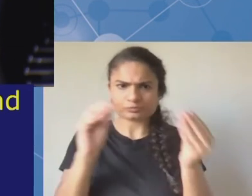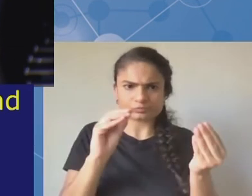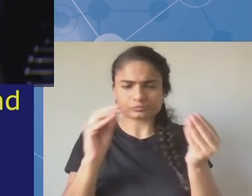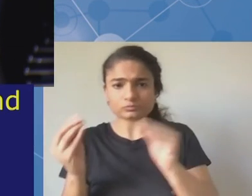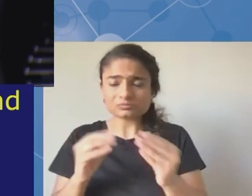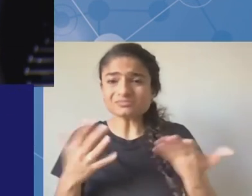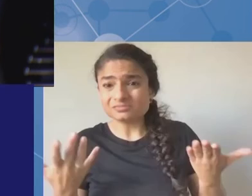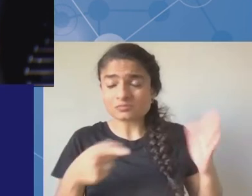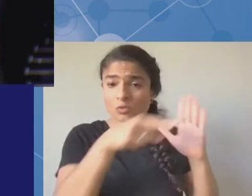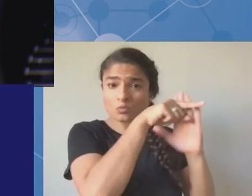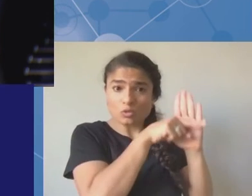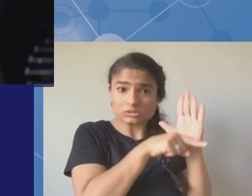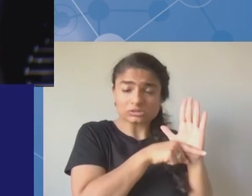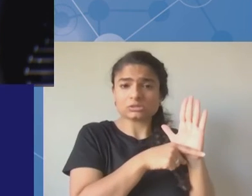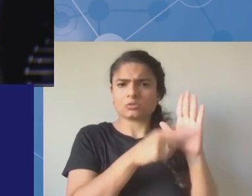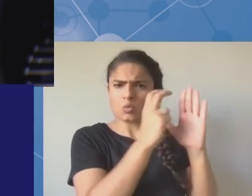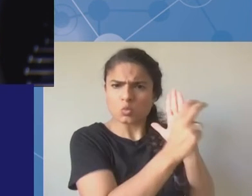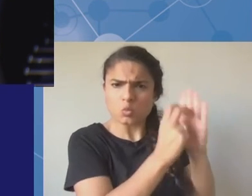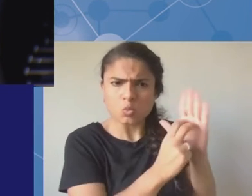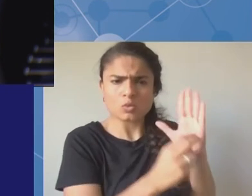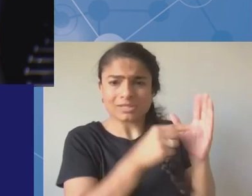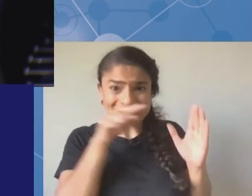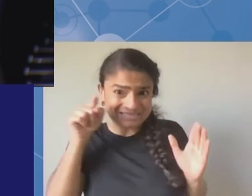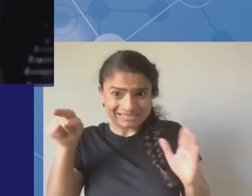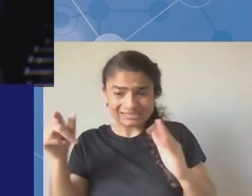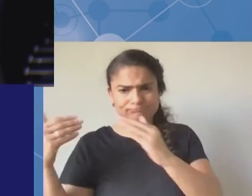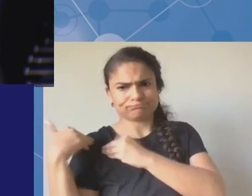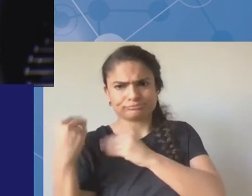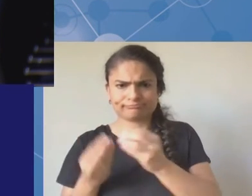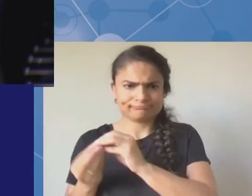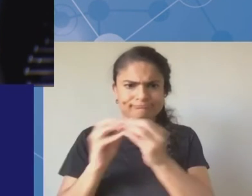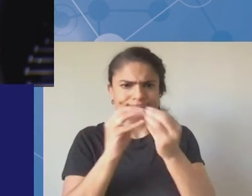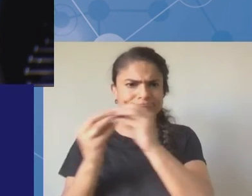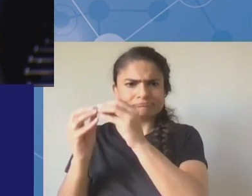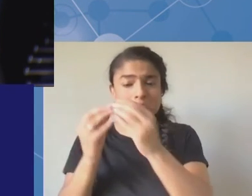realmente algo complejo, tenemos que hacer participar